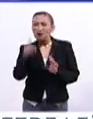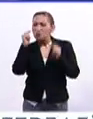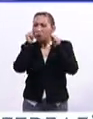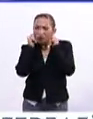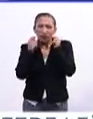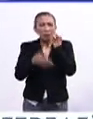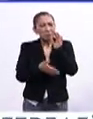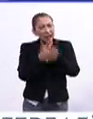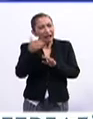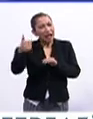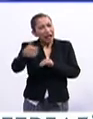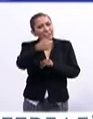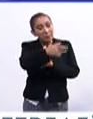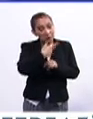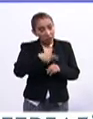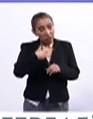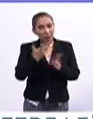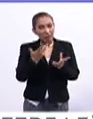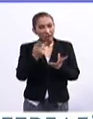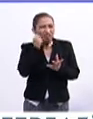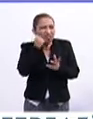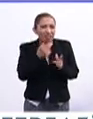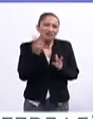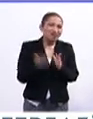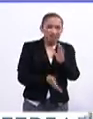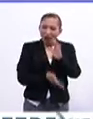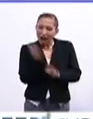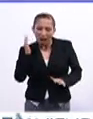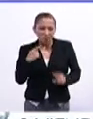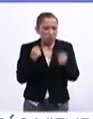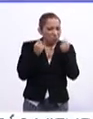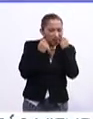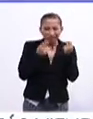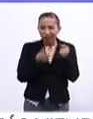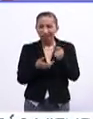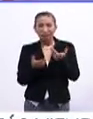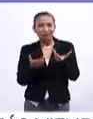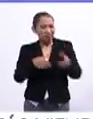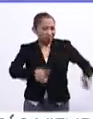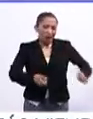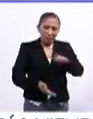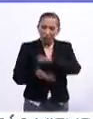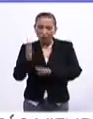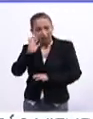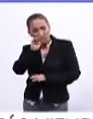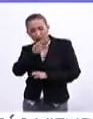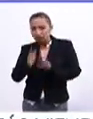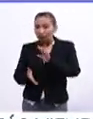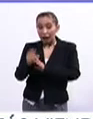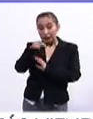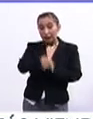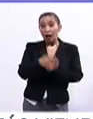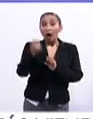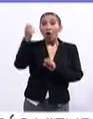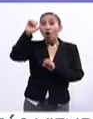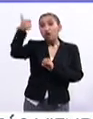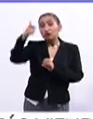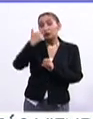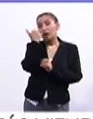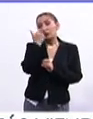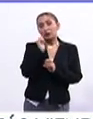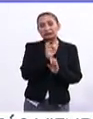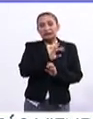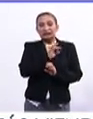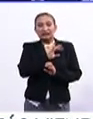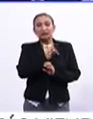cada quien. Hay personas muy arrojadas, ¿no? Que no tienen ningún problema en tomar las maletas, viajar, pero hay personas que les cuesta trabajo y yo creo que vale